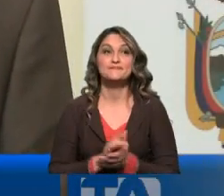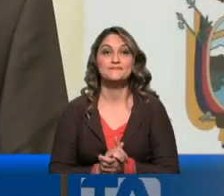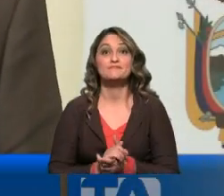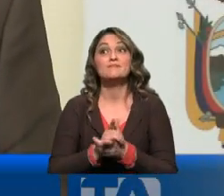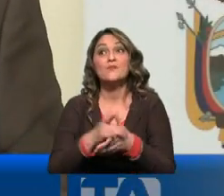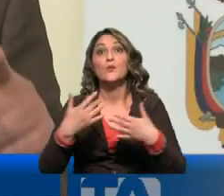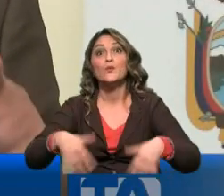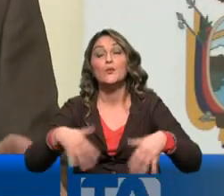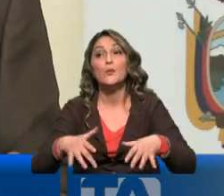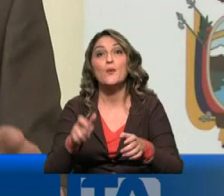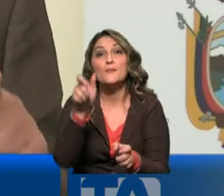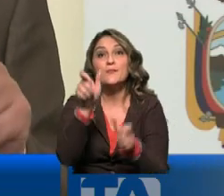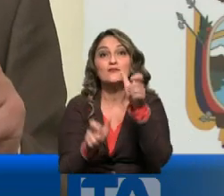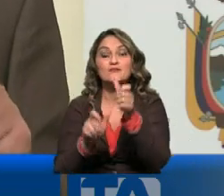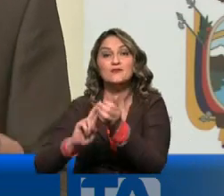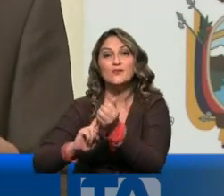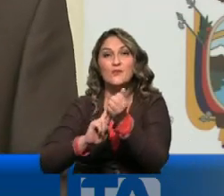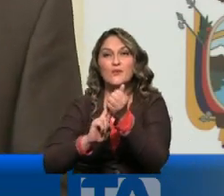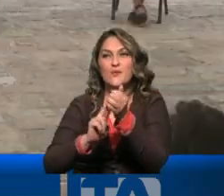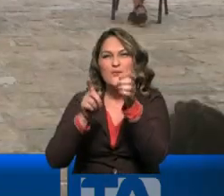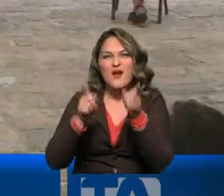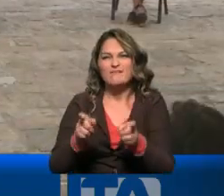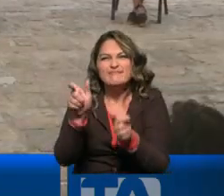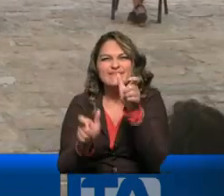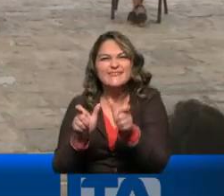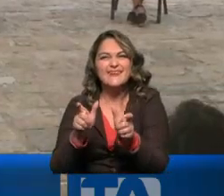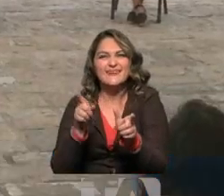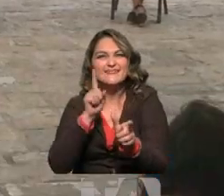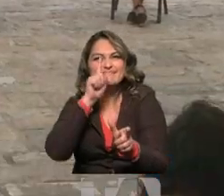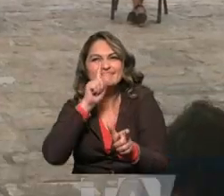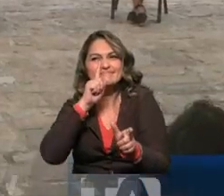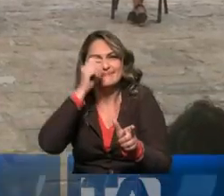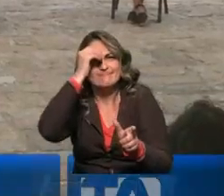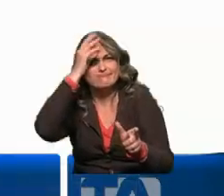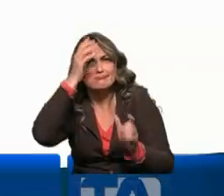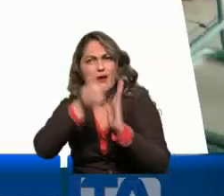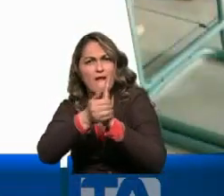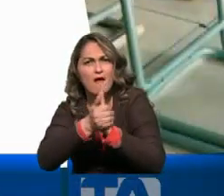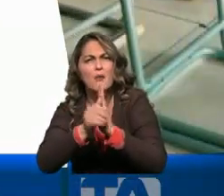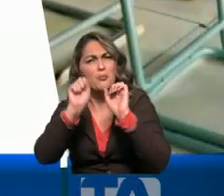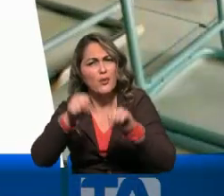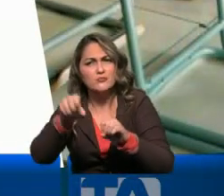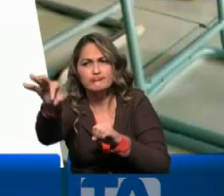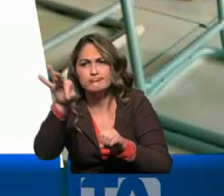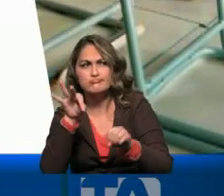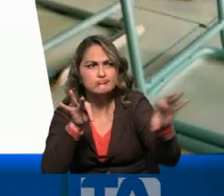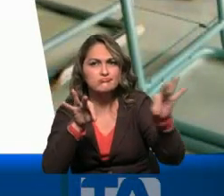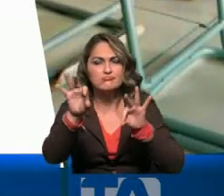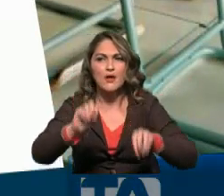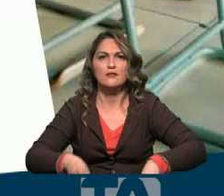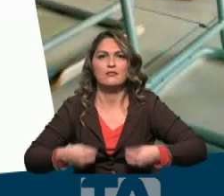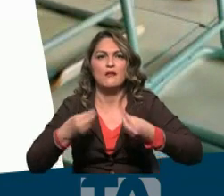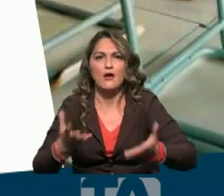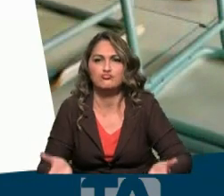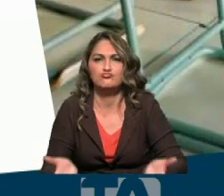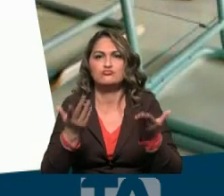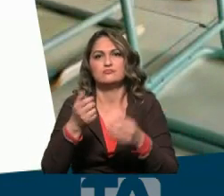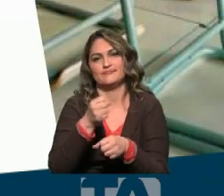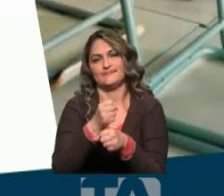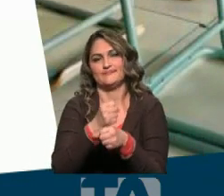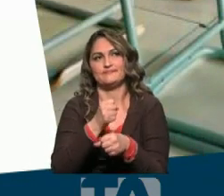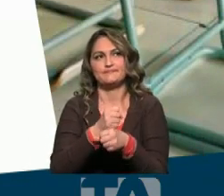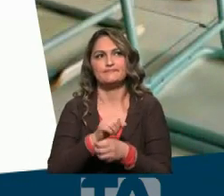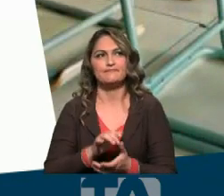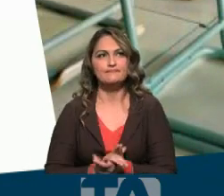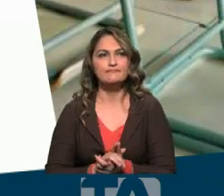rescatado en nuestra juventud según datos que maneja el ministerio de educación más de 184 mil estudiantes entre